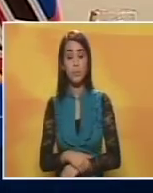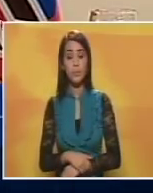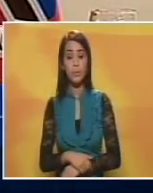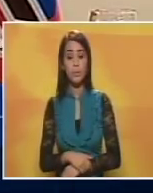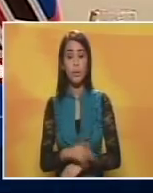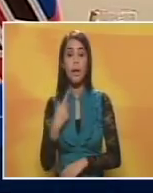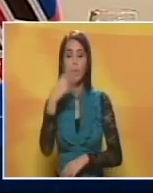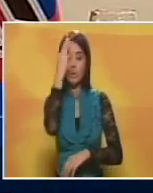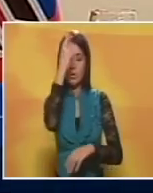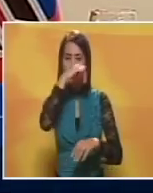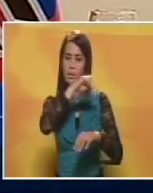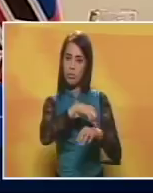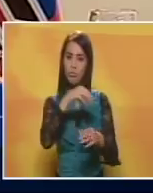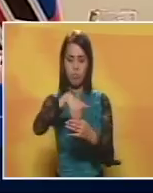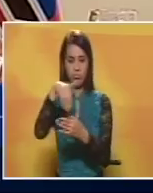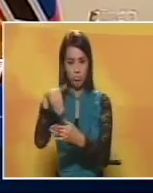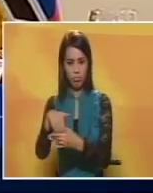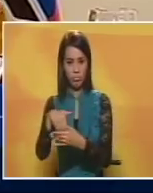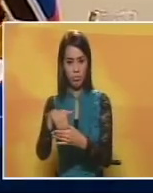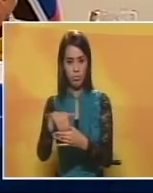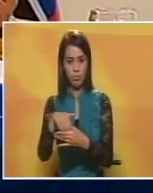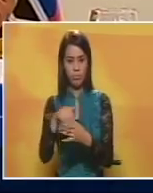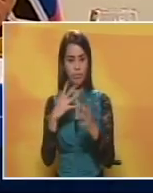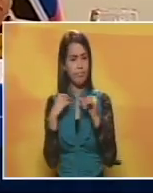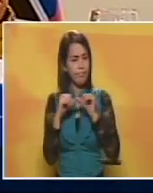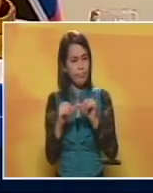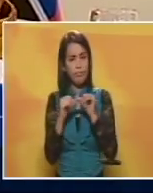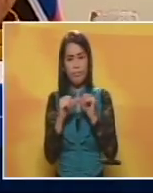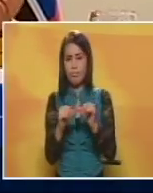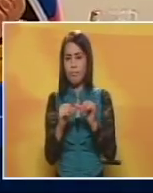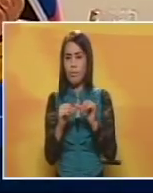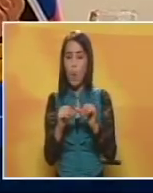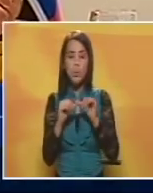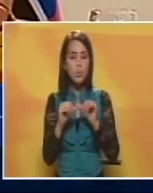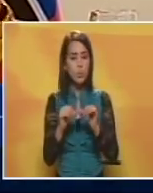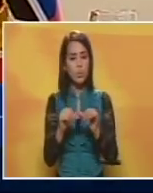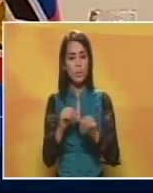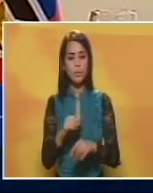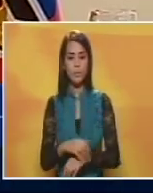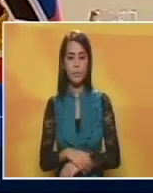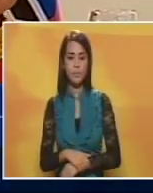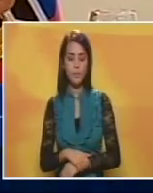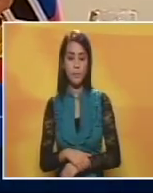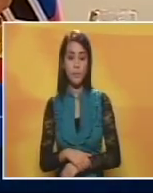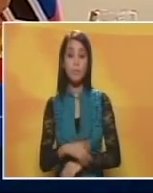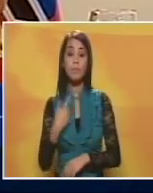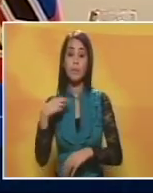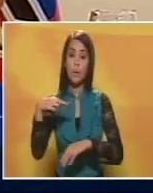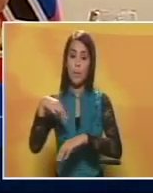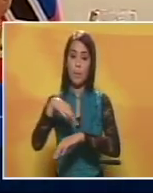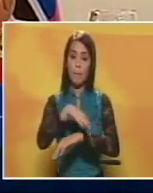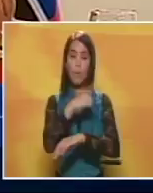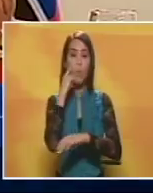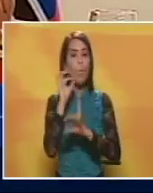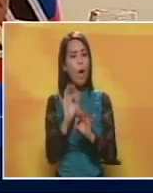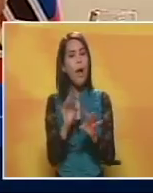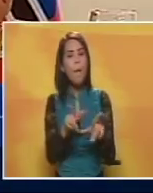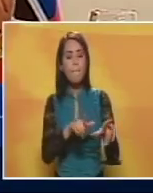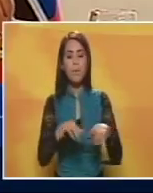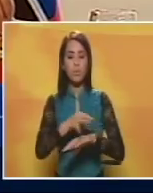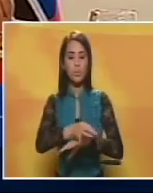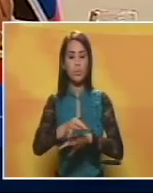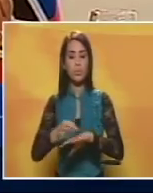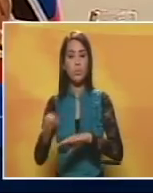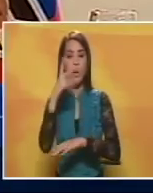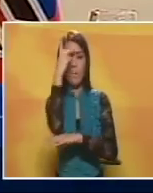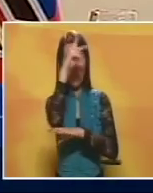el Consejo Nacional Electoral continuamente, permanentemente está en recorrido en todos los municipios, en todas